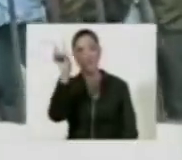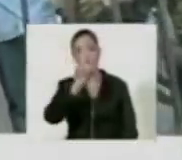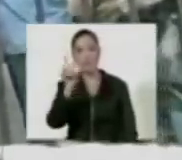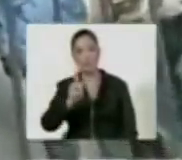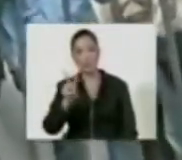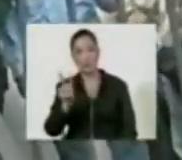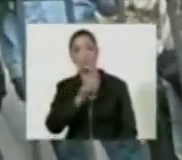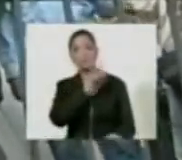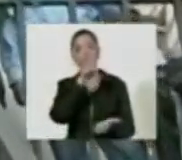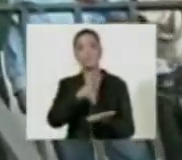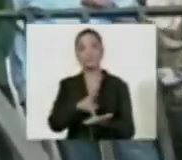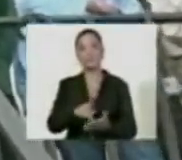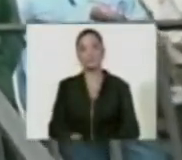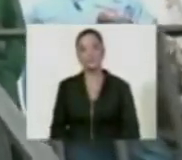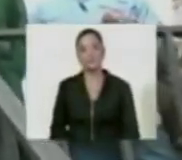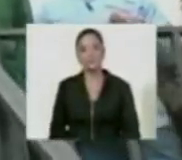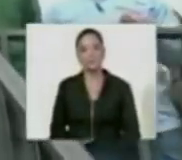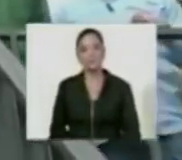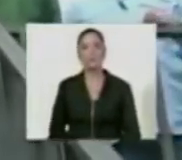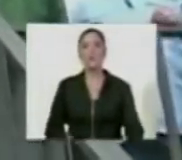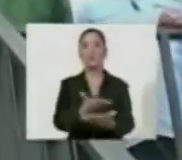suma. Soldados de la patria,